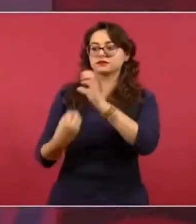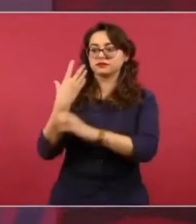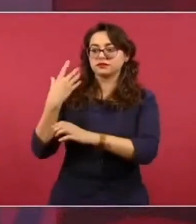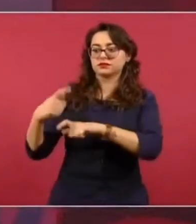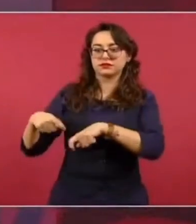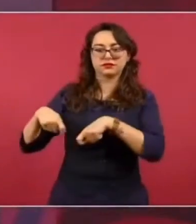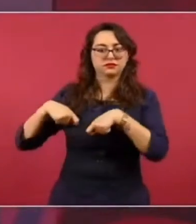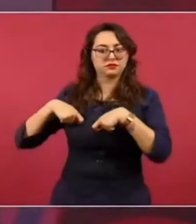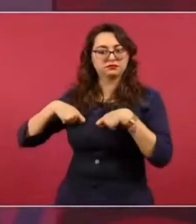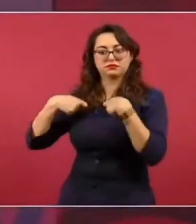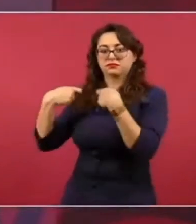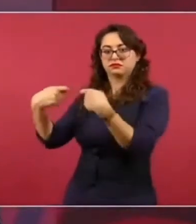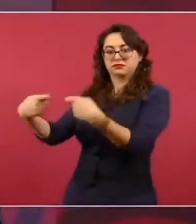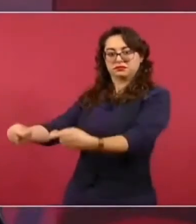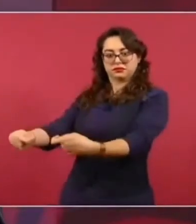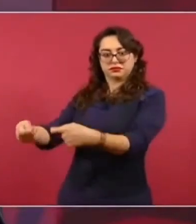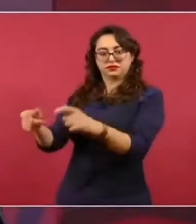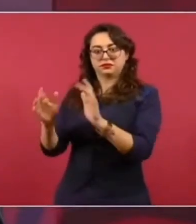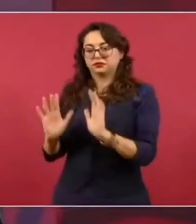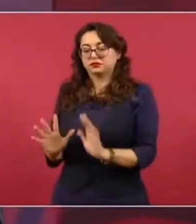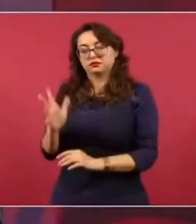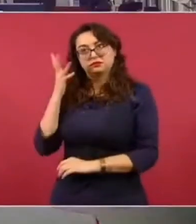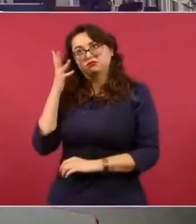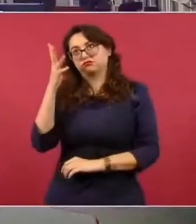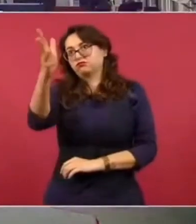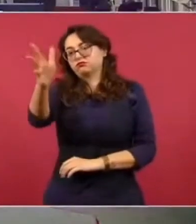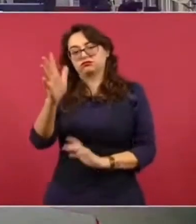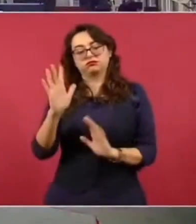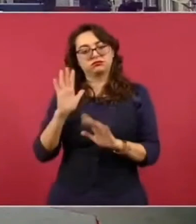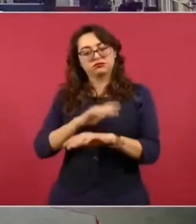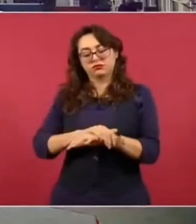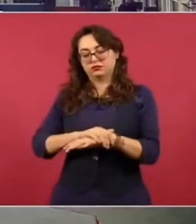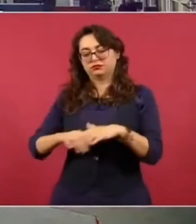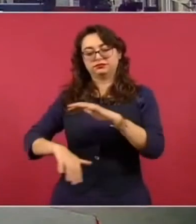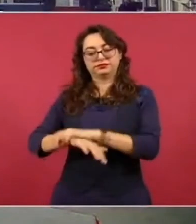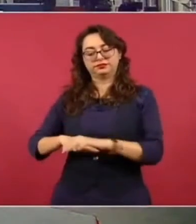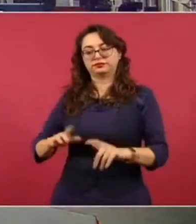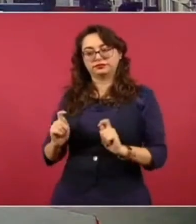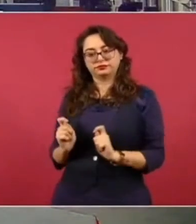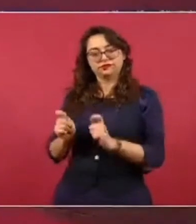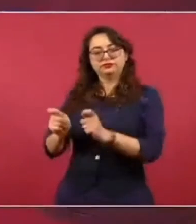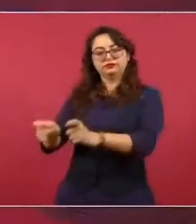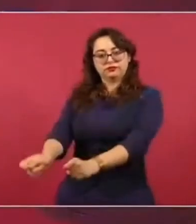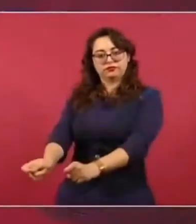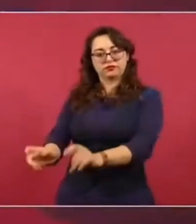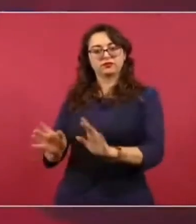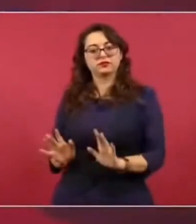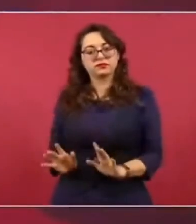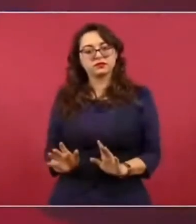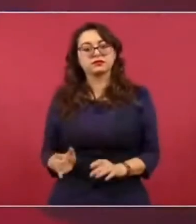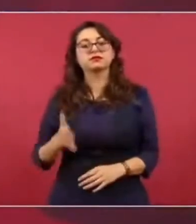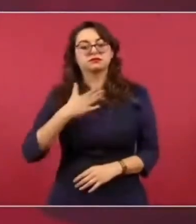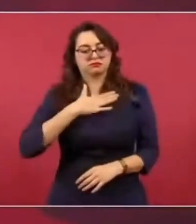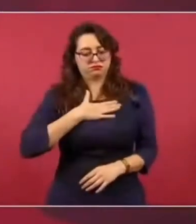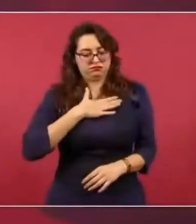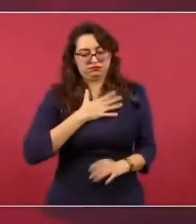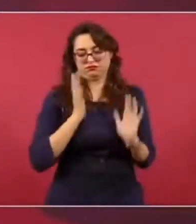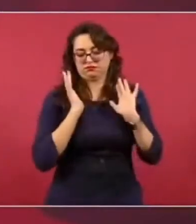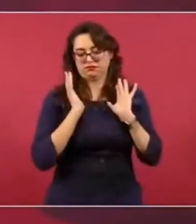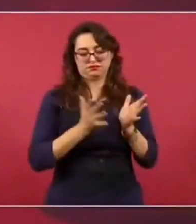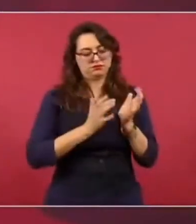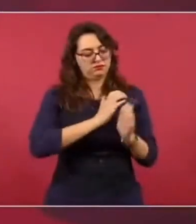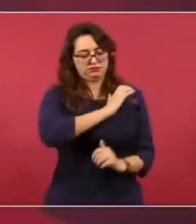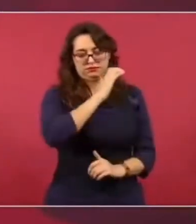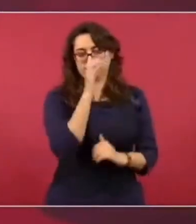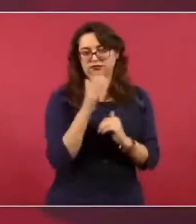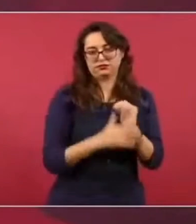la estafeta, el cambio o relevo generacional. Pero como yo sí, ya